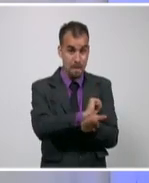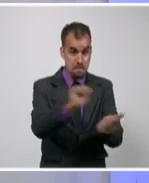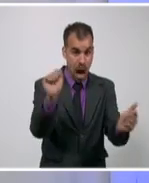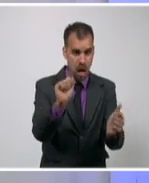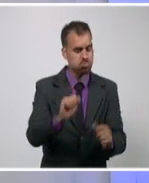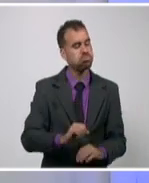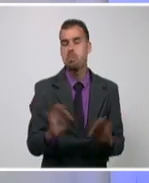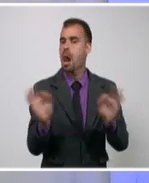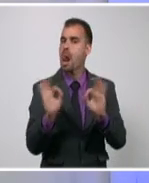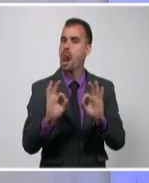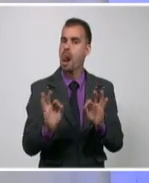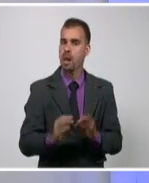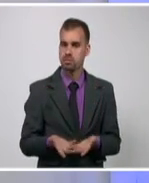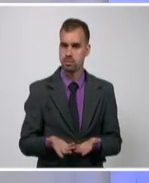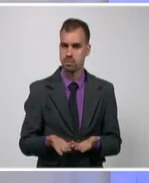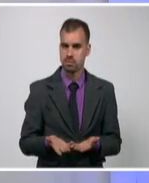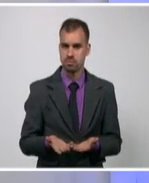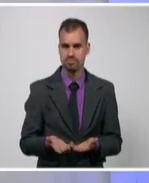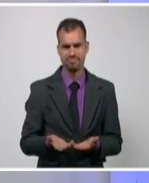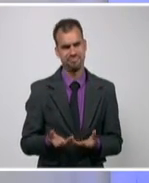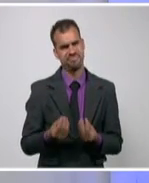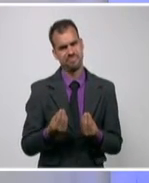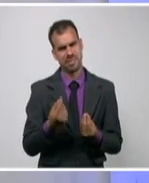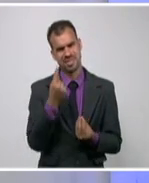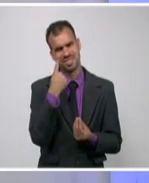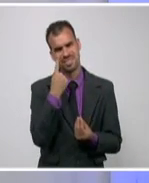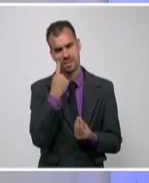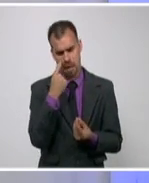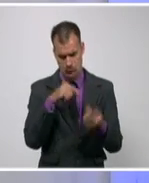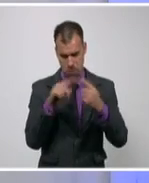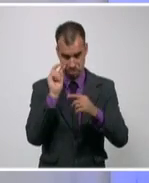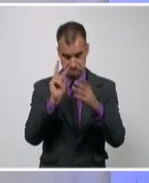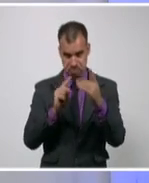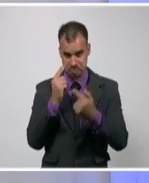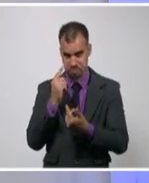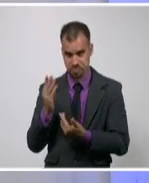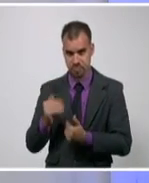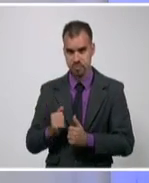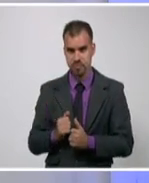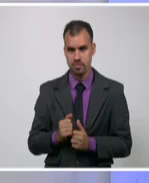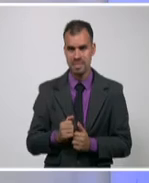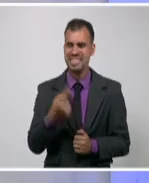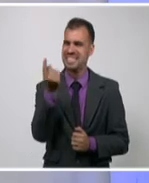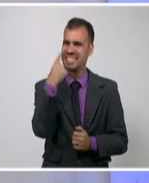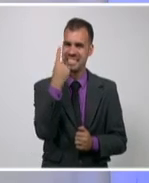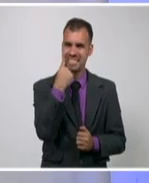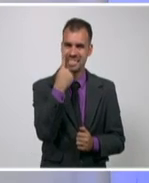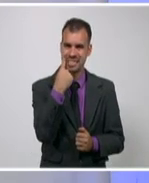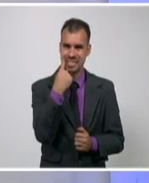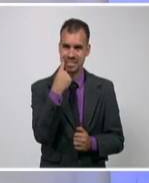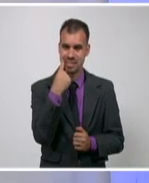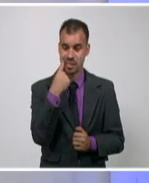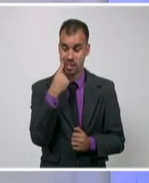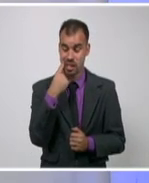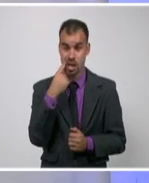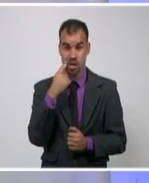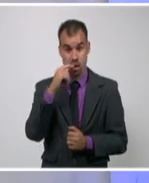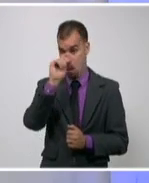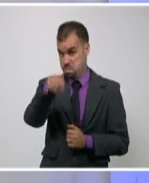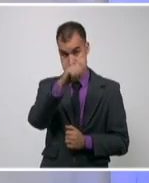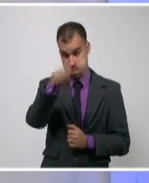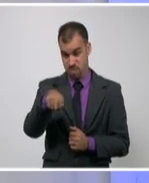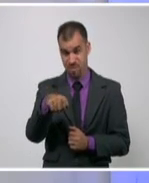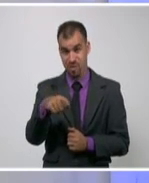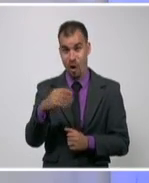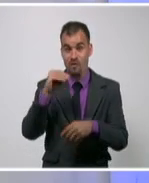Guantánamo. Lo deja muy claro el texto, y déjeme leerle esto: extender la prohibición del uso de fondos para cerrar